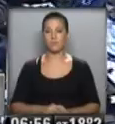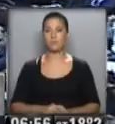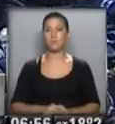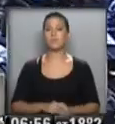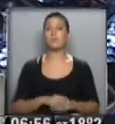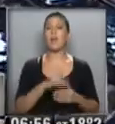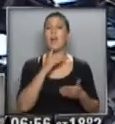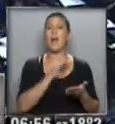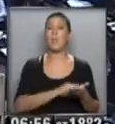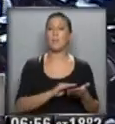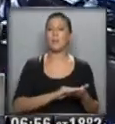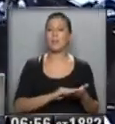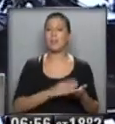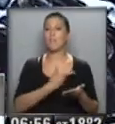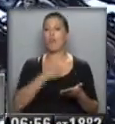Administrativo Federal,